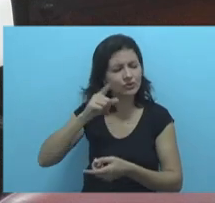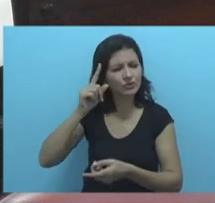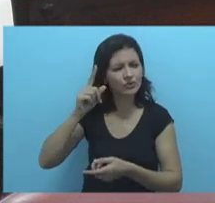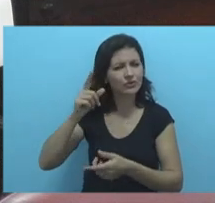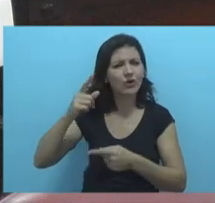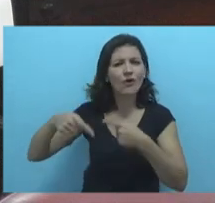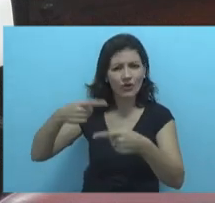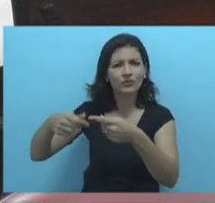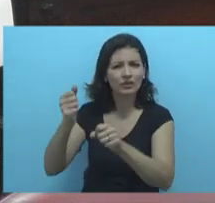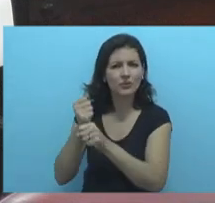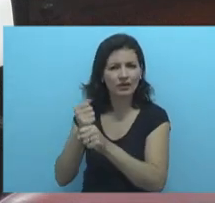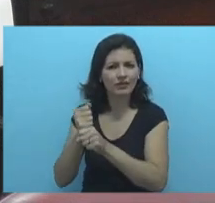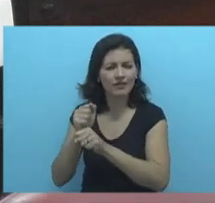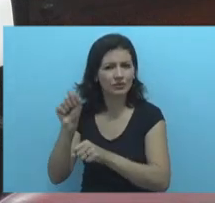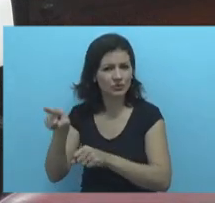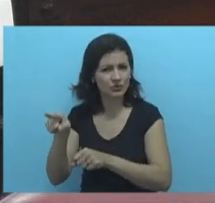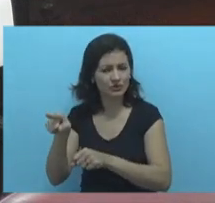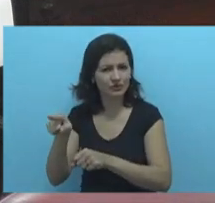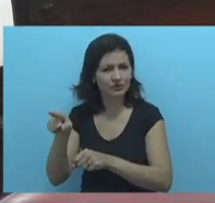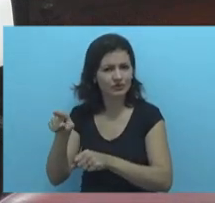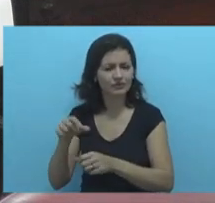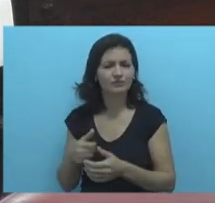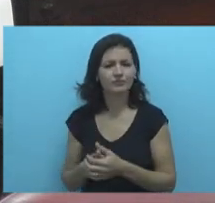sociedad. Pero ese legado,